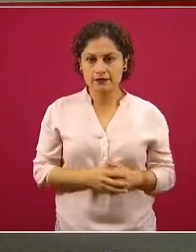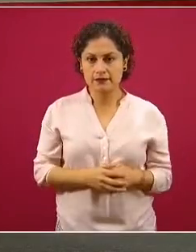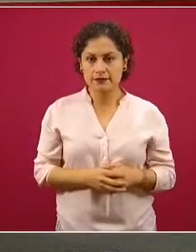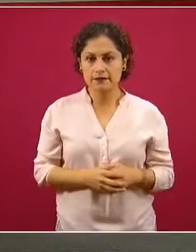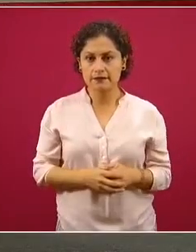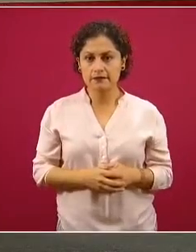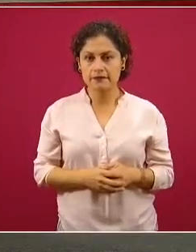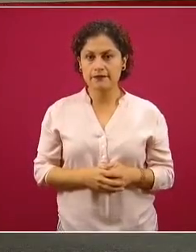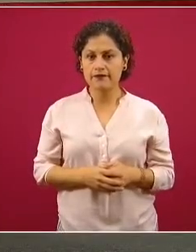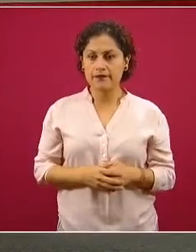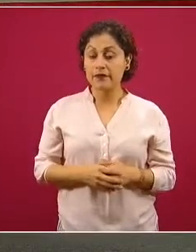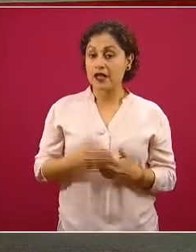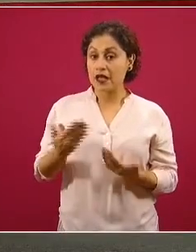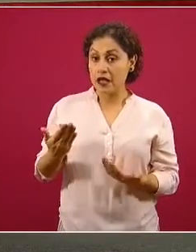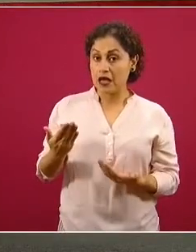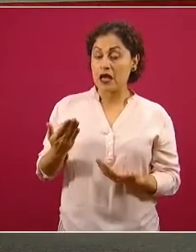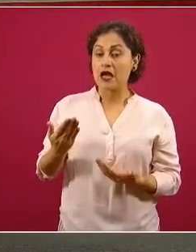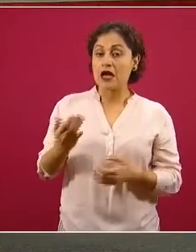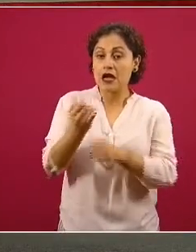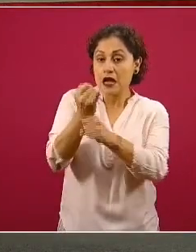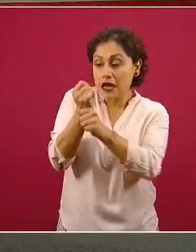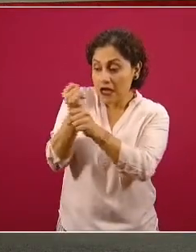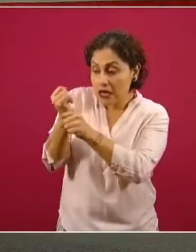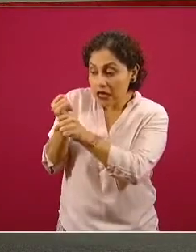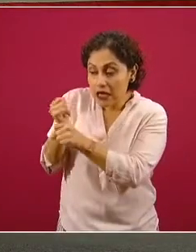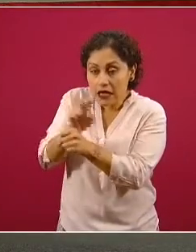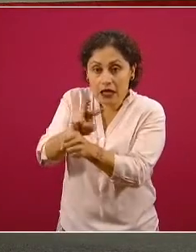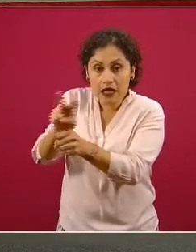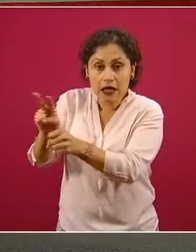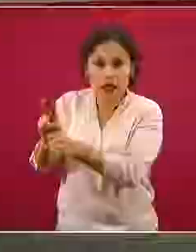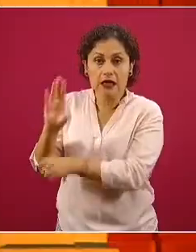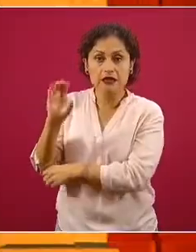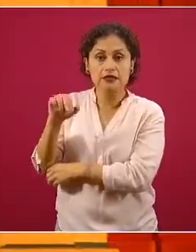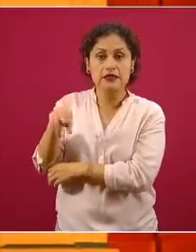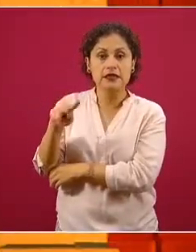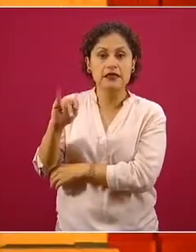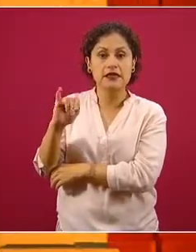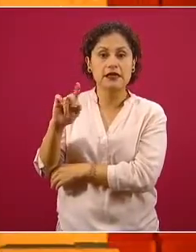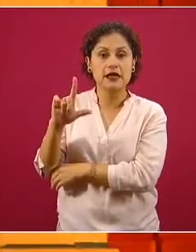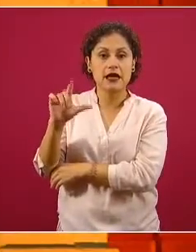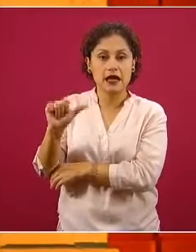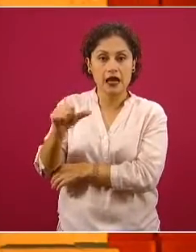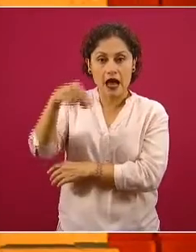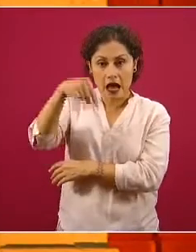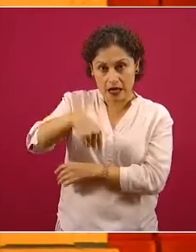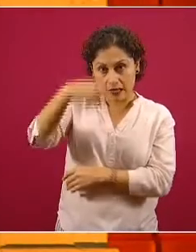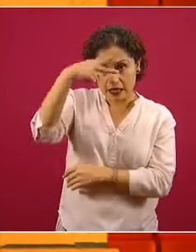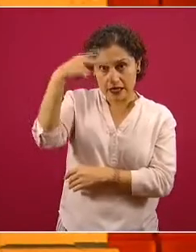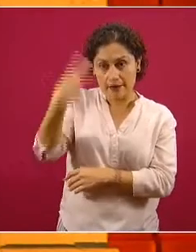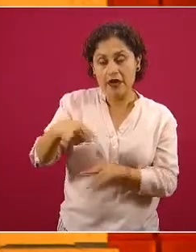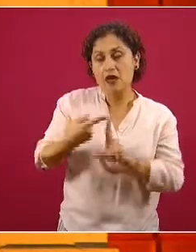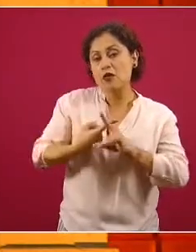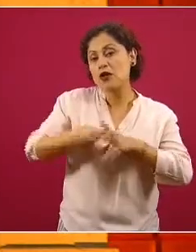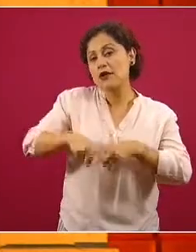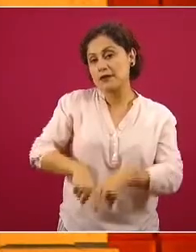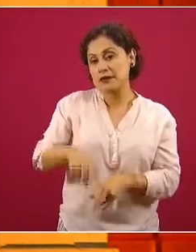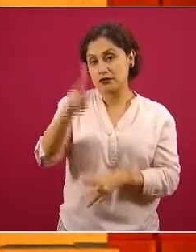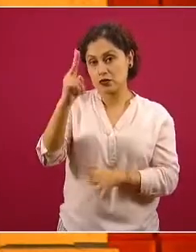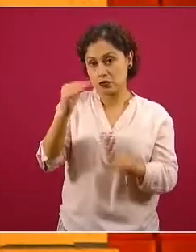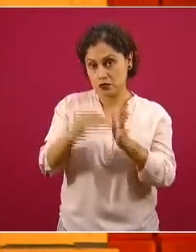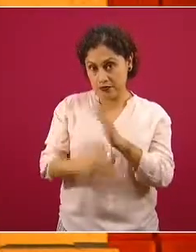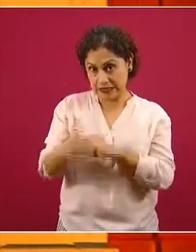El modelo Centinela en México se estableció en el año 2006. El modelo se diseñó en